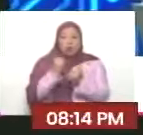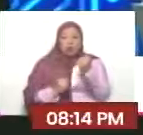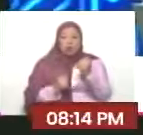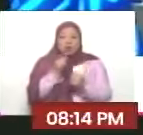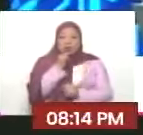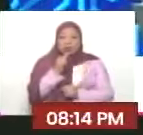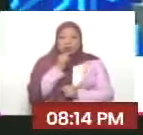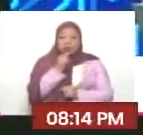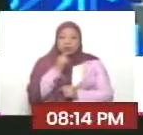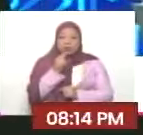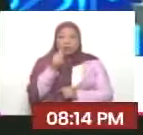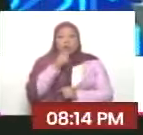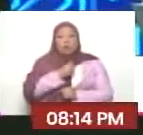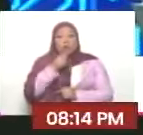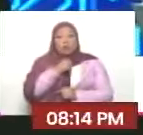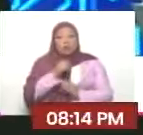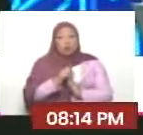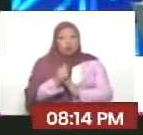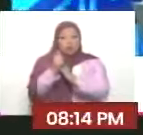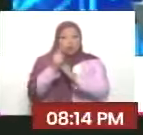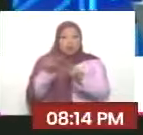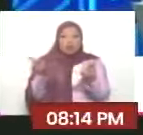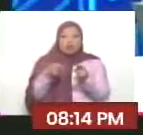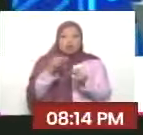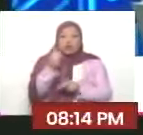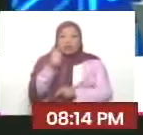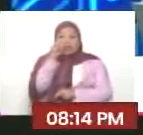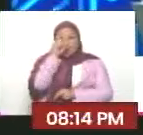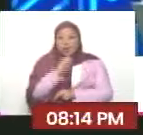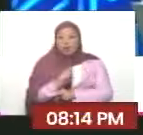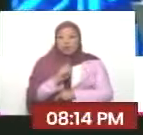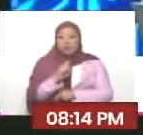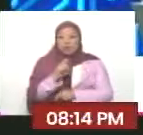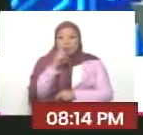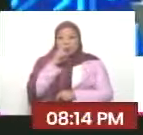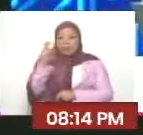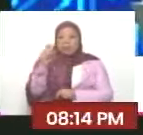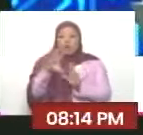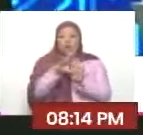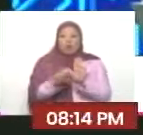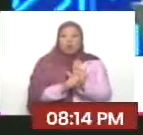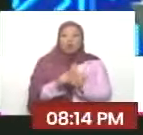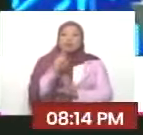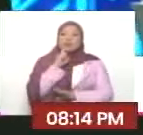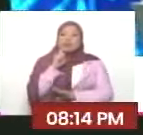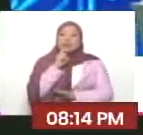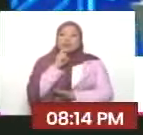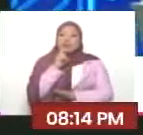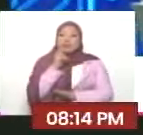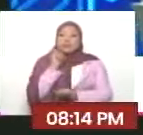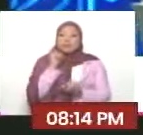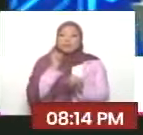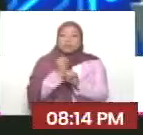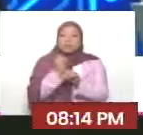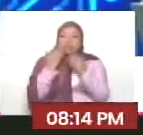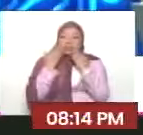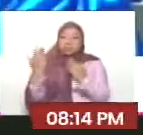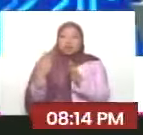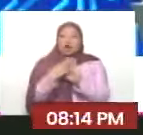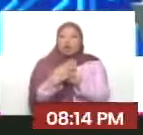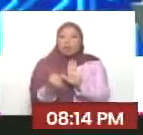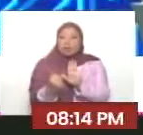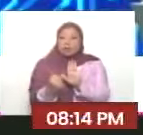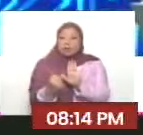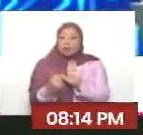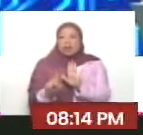se llama Resistencia Heroica, que resume los últimos 10 años con usted en la conducción, ha sido lo más difícil. Ese está digital y le traje este, que